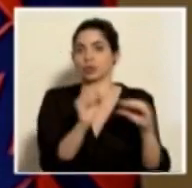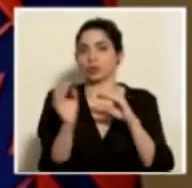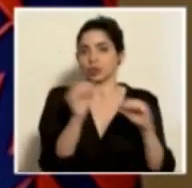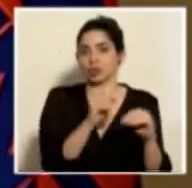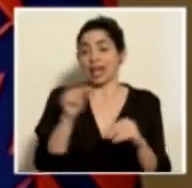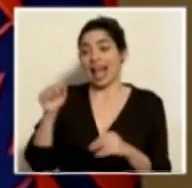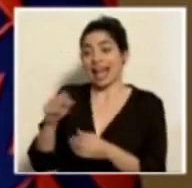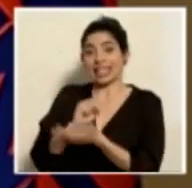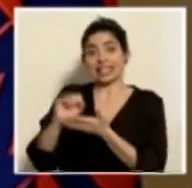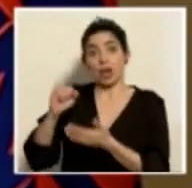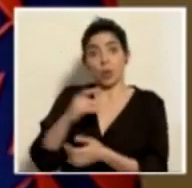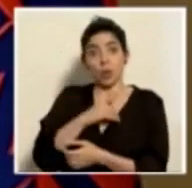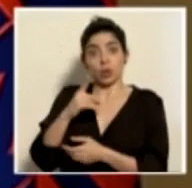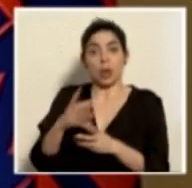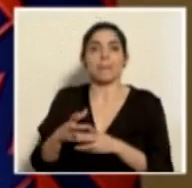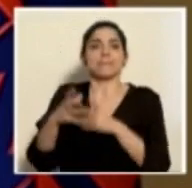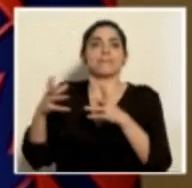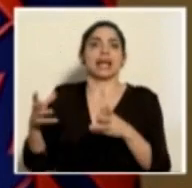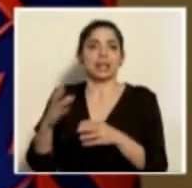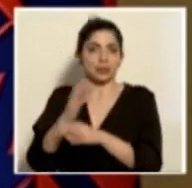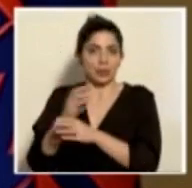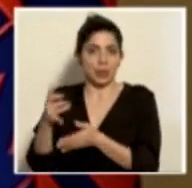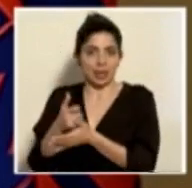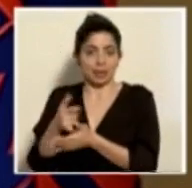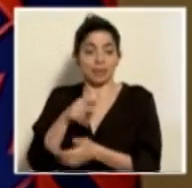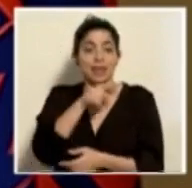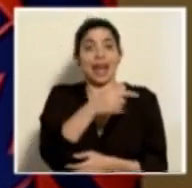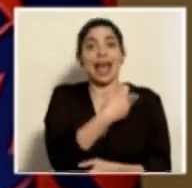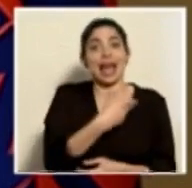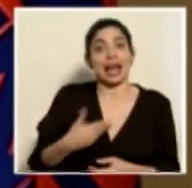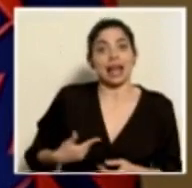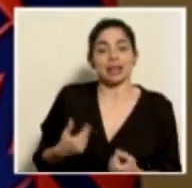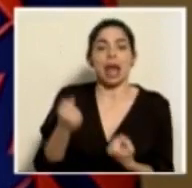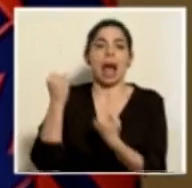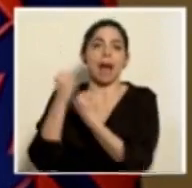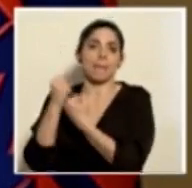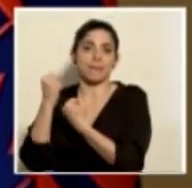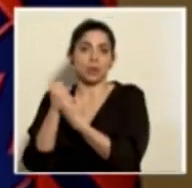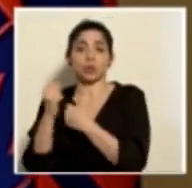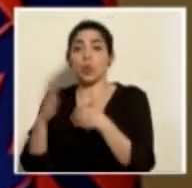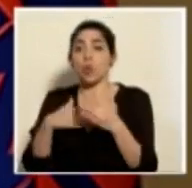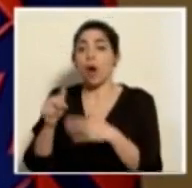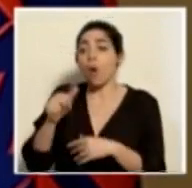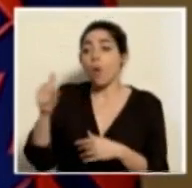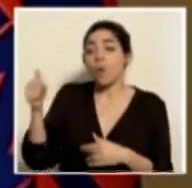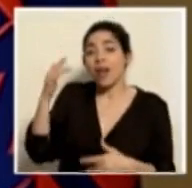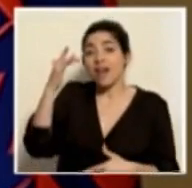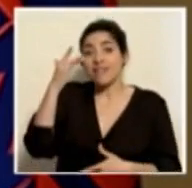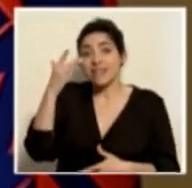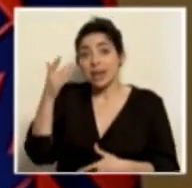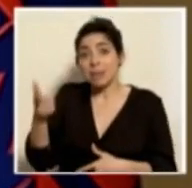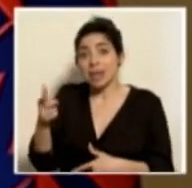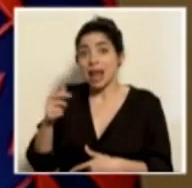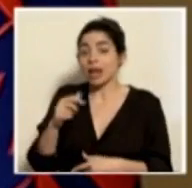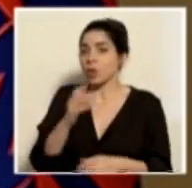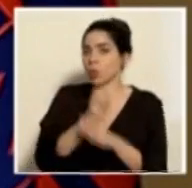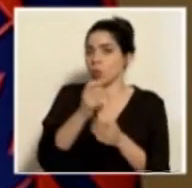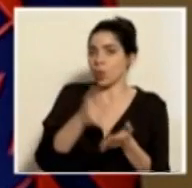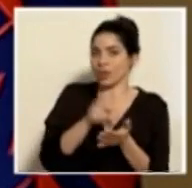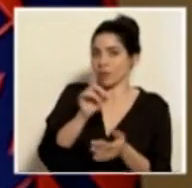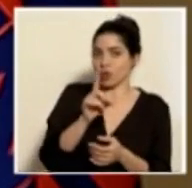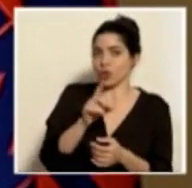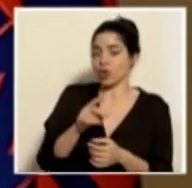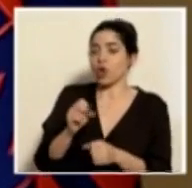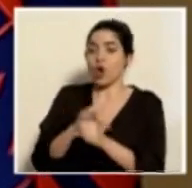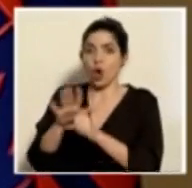intensivos. Y Heredia sería el respaldo para todas las patologías que no son UCI, que